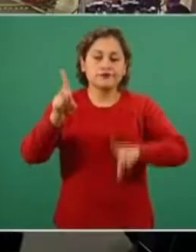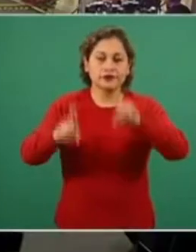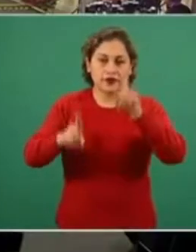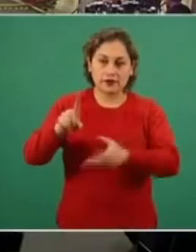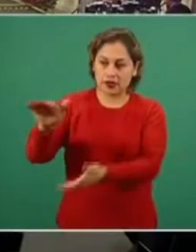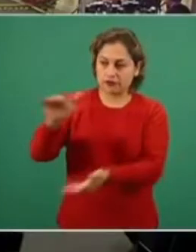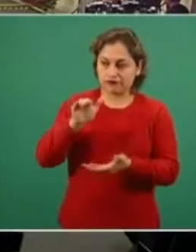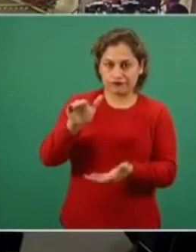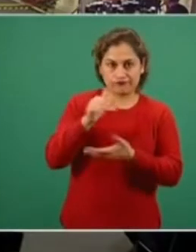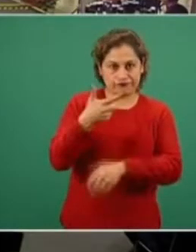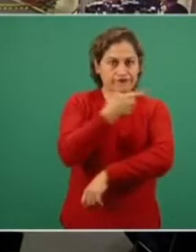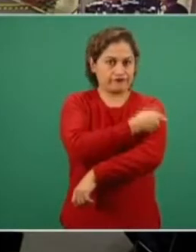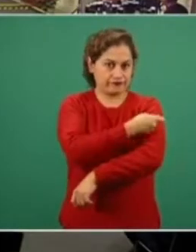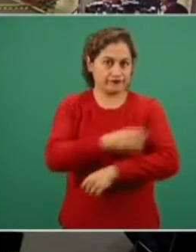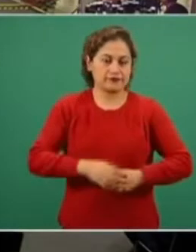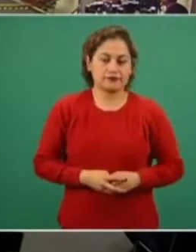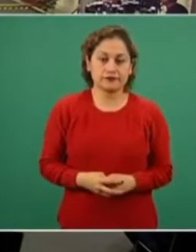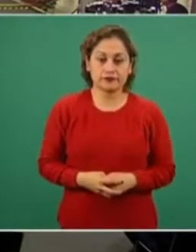disponibilidad. La siguiente.